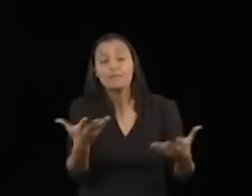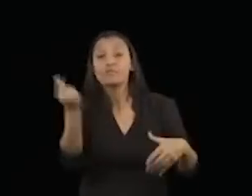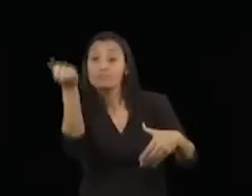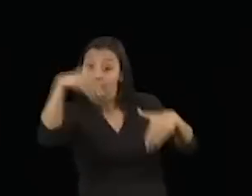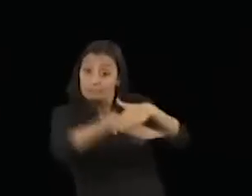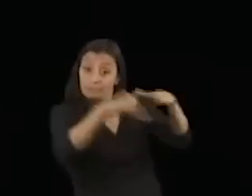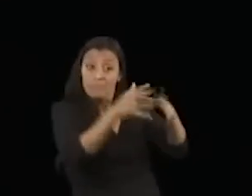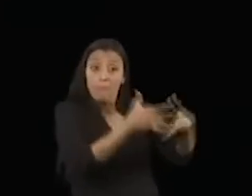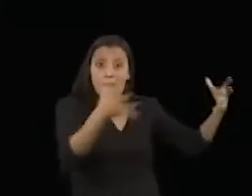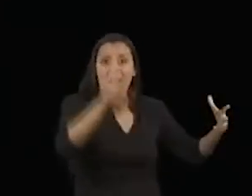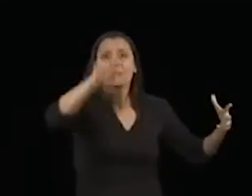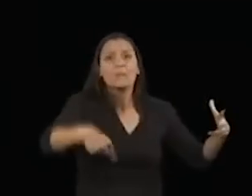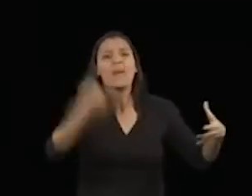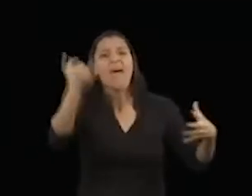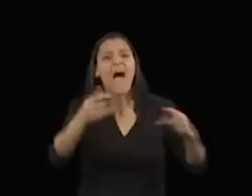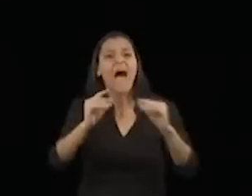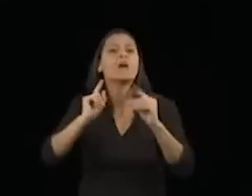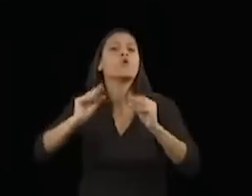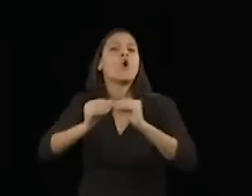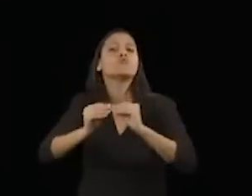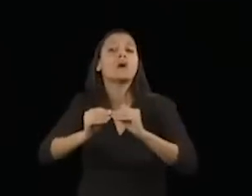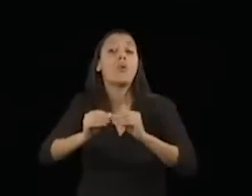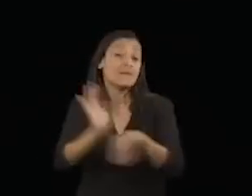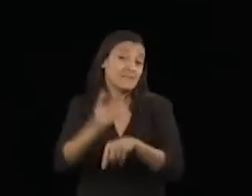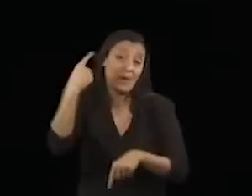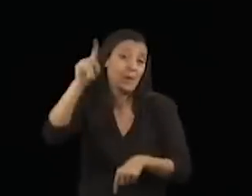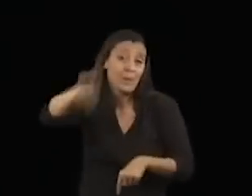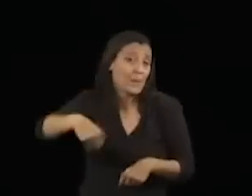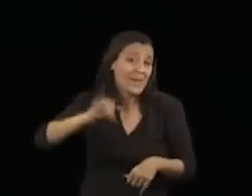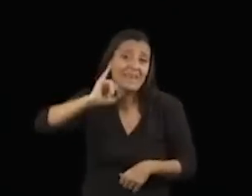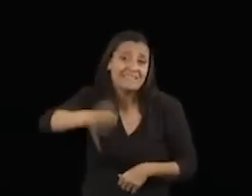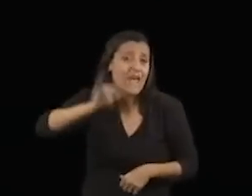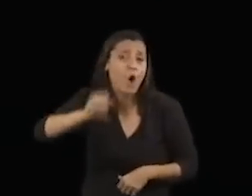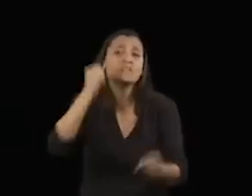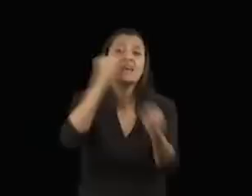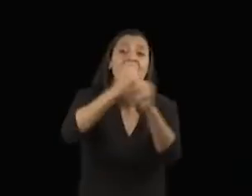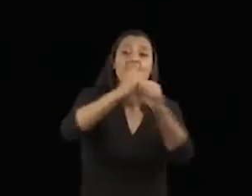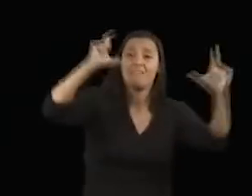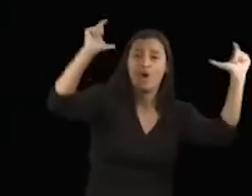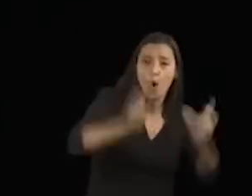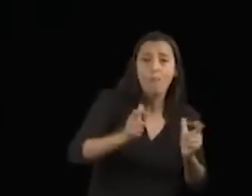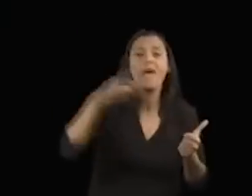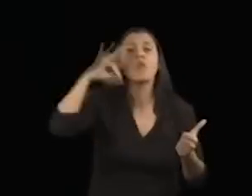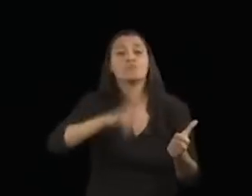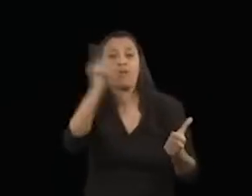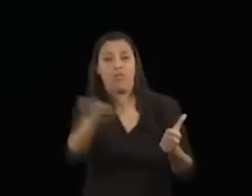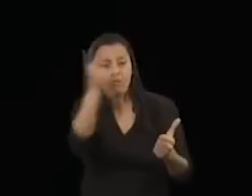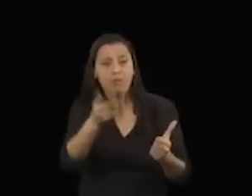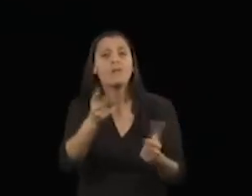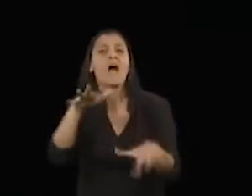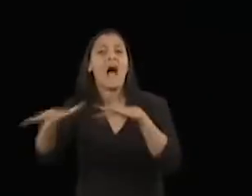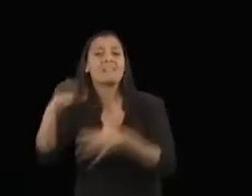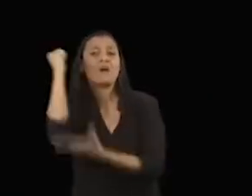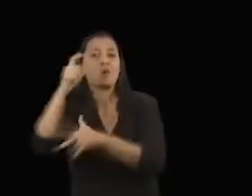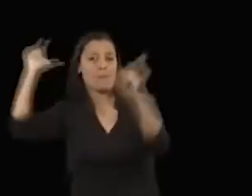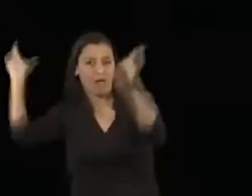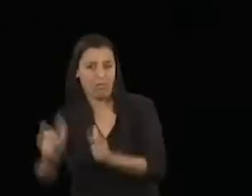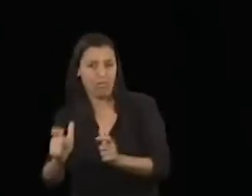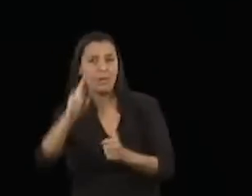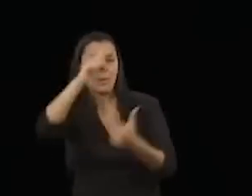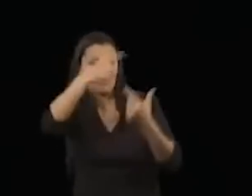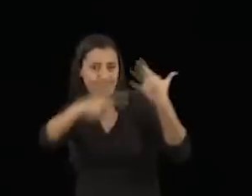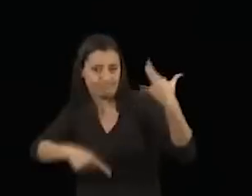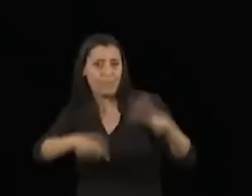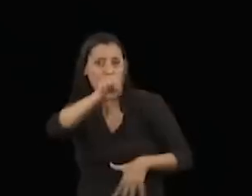tiene contrapartida de la inversión, a ustedes les va a caer la actividad, del empleo, los salarios reales. Entonces, mientras